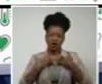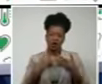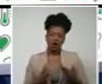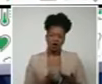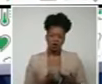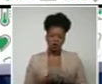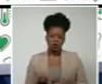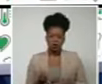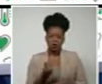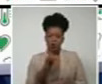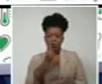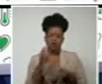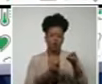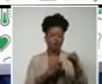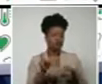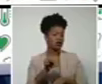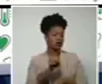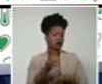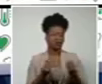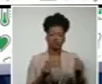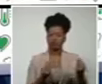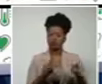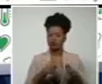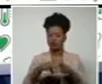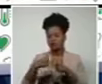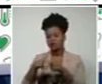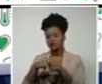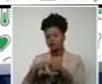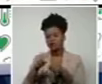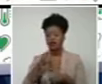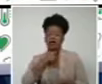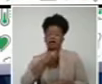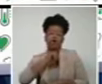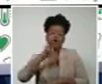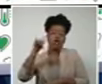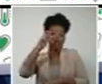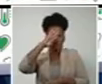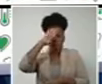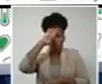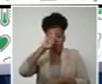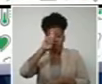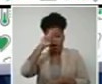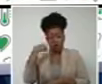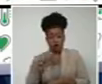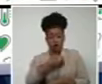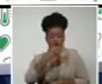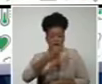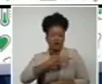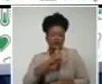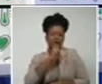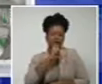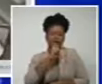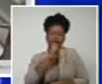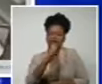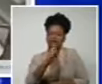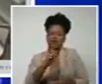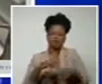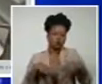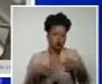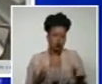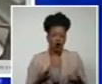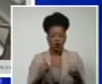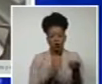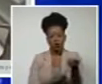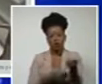médico que combate a la COVID-19 lejos de su país. El doctor Dixan Negreira asegura que lo más difícil ha sido adaptarse a un nuevo